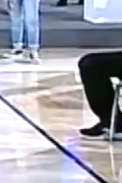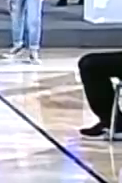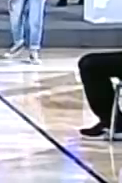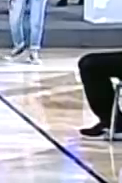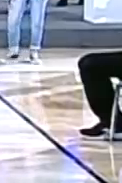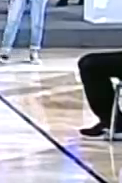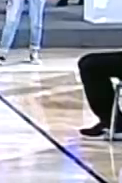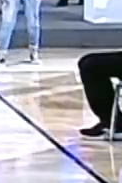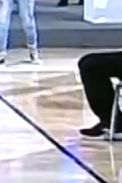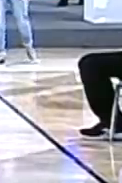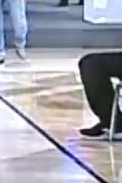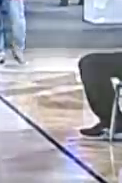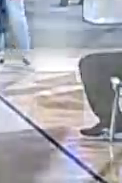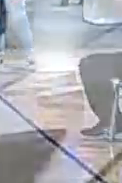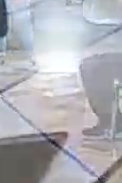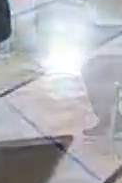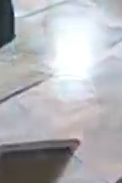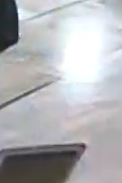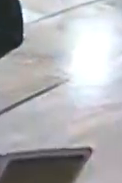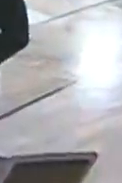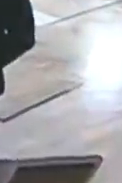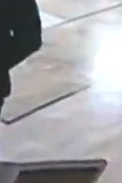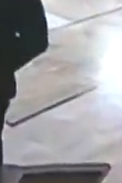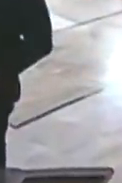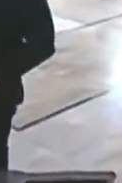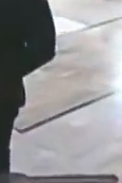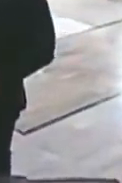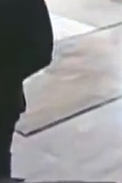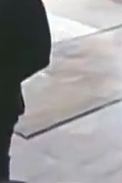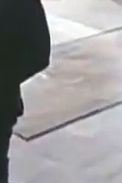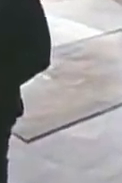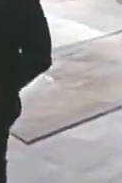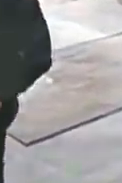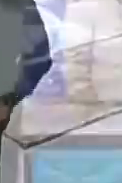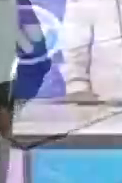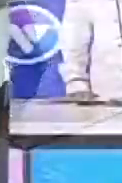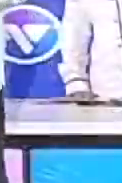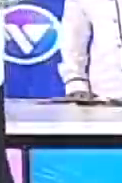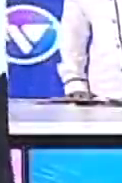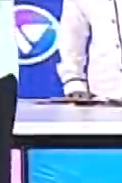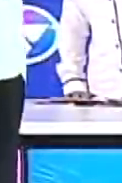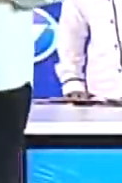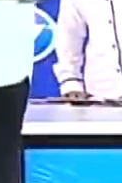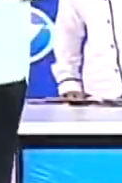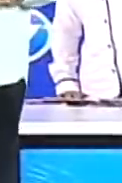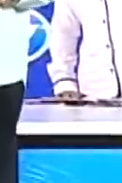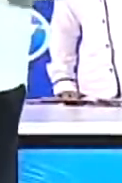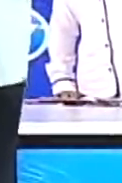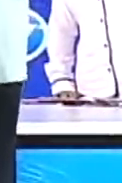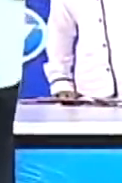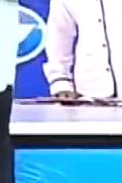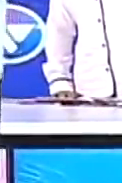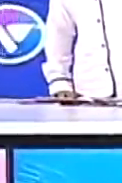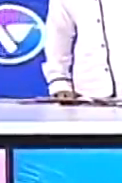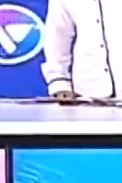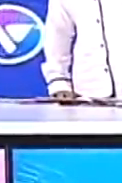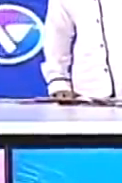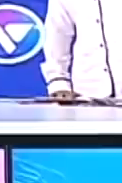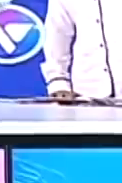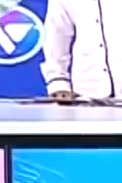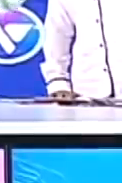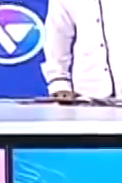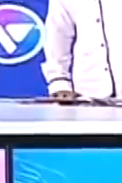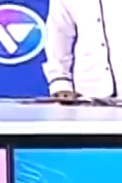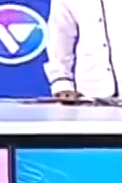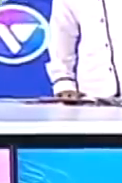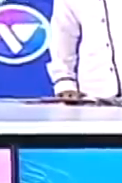Imperio Norteamericano y de la OTAN era rodear militarmente a Rusia, incumpliendo todos los acuerdos firmados en la época de Gorbachov,